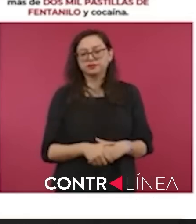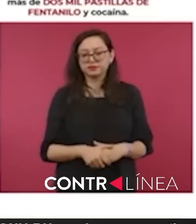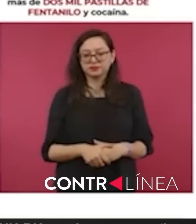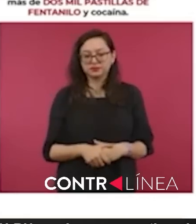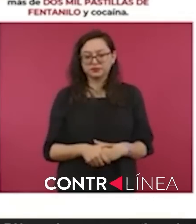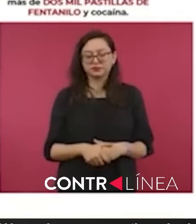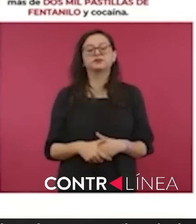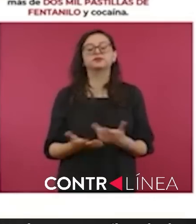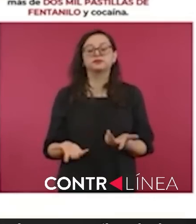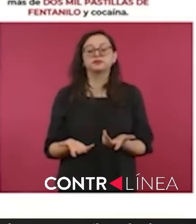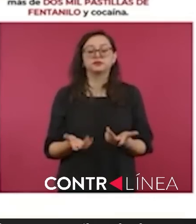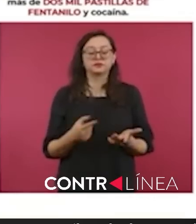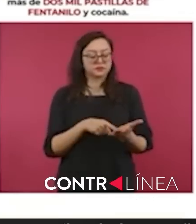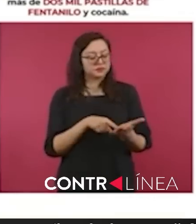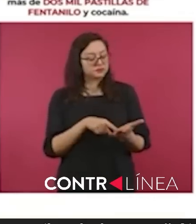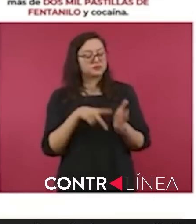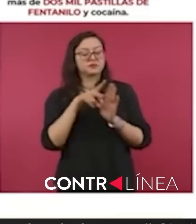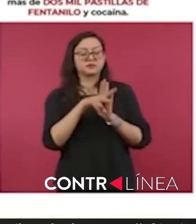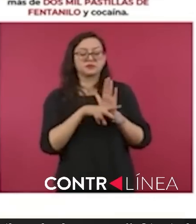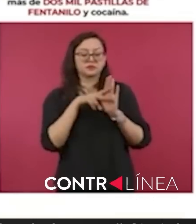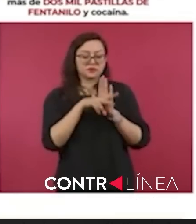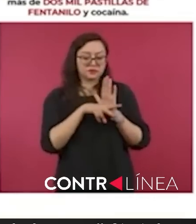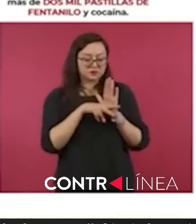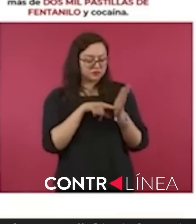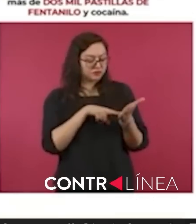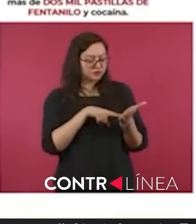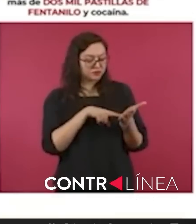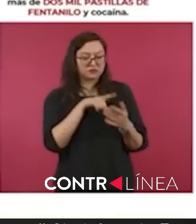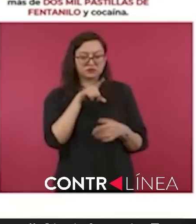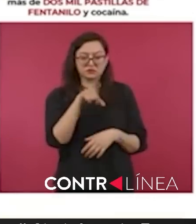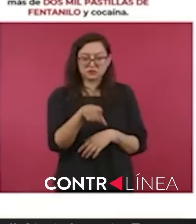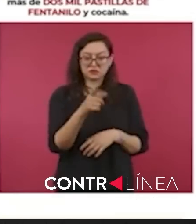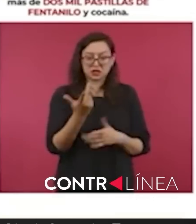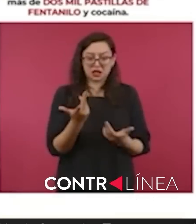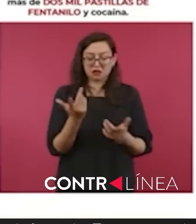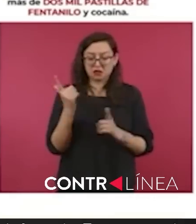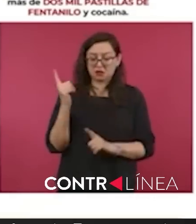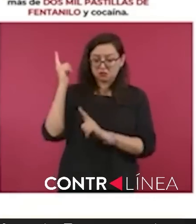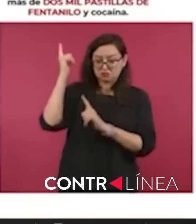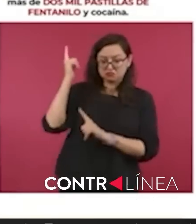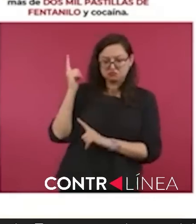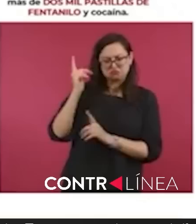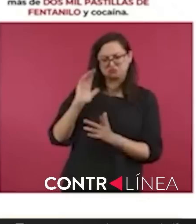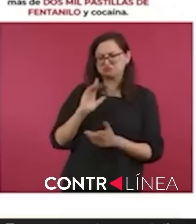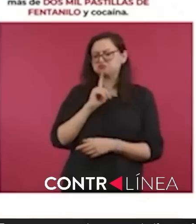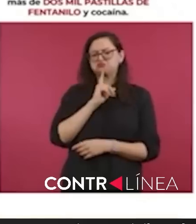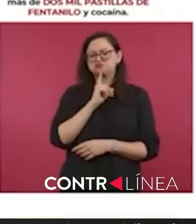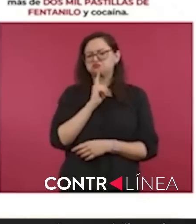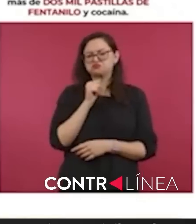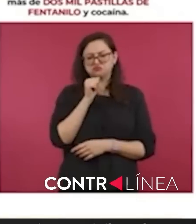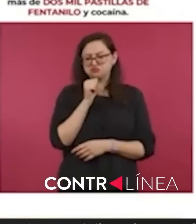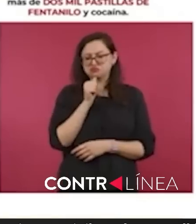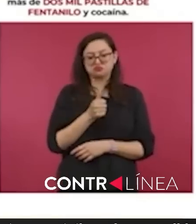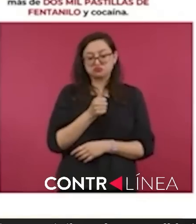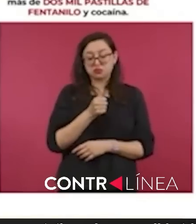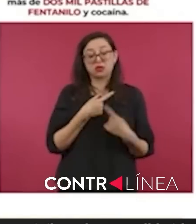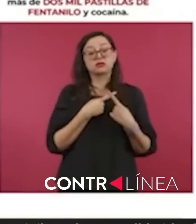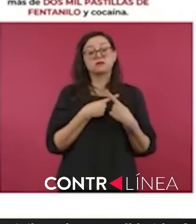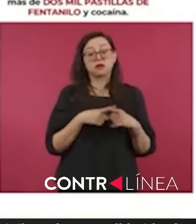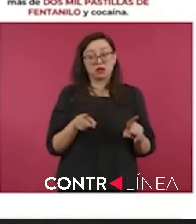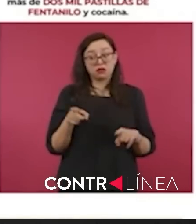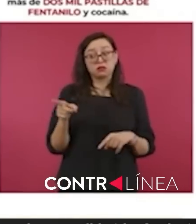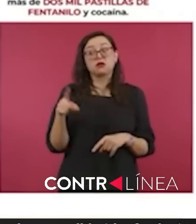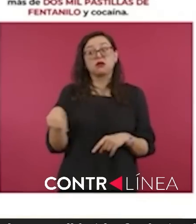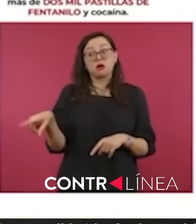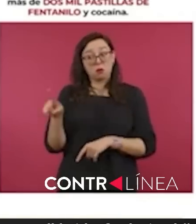los videos tampoco se desprende que Abraham N. estuviera armado fuera de su casa. Por el contrario, sí se aprecia cuando los elementos de la